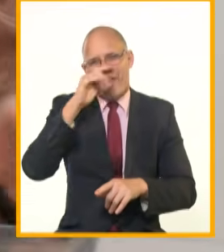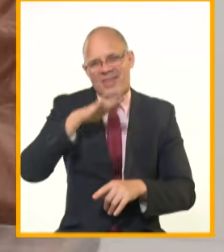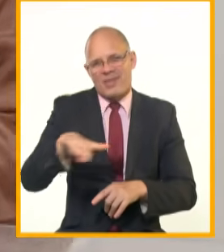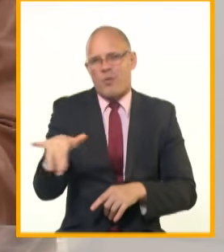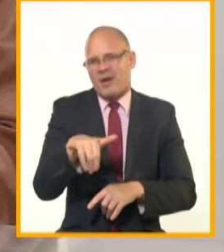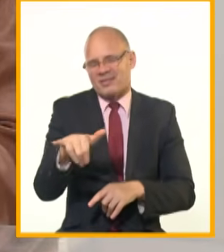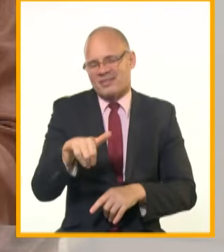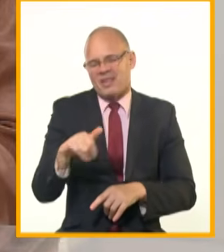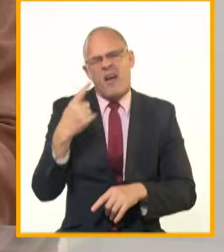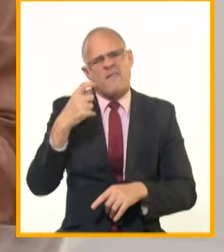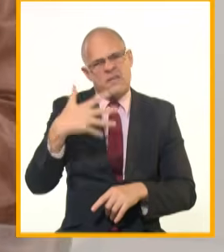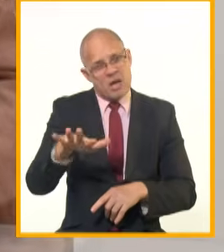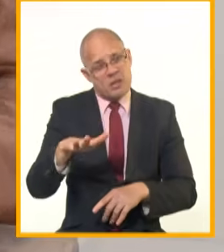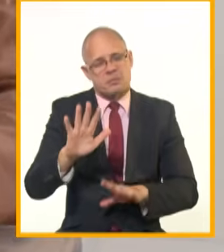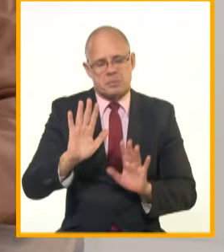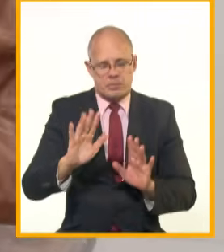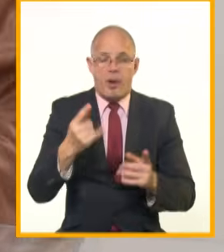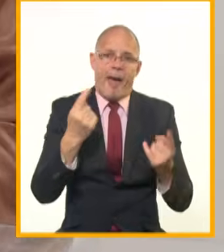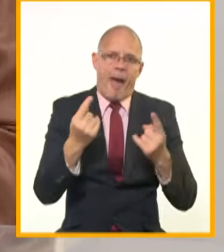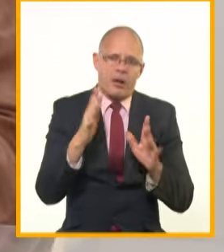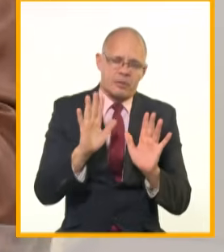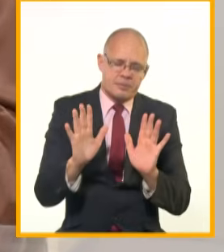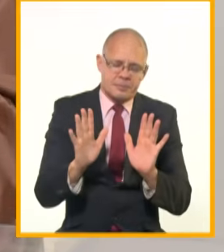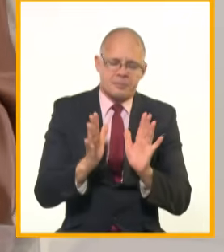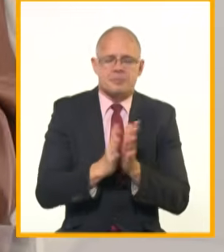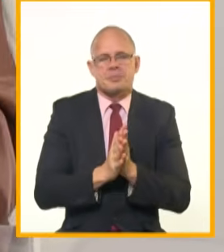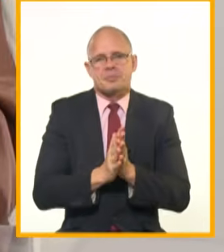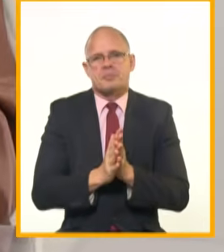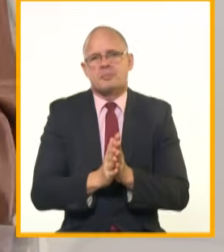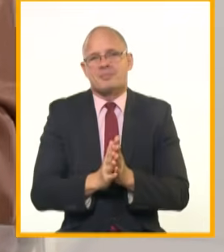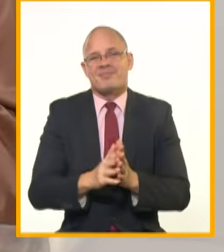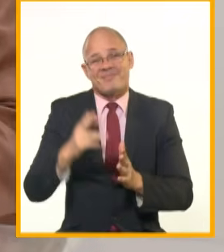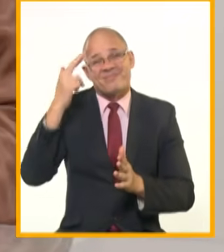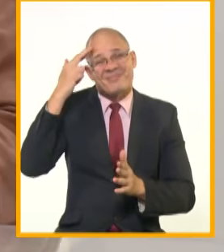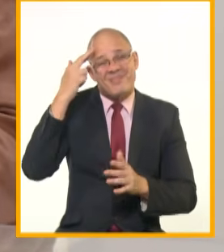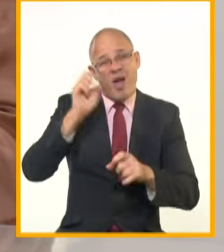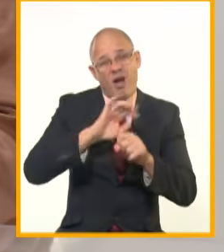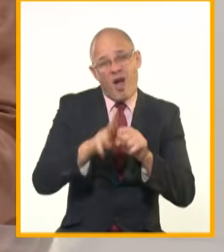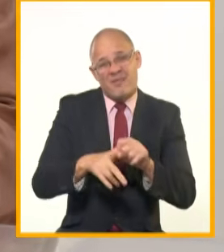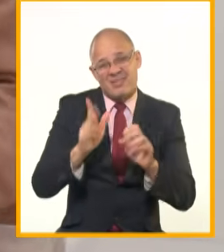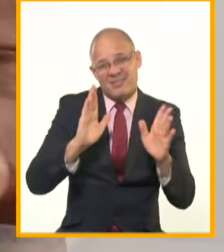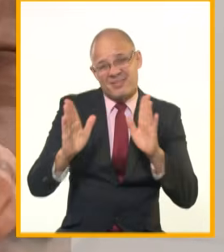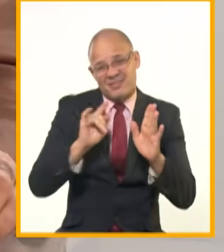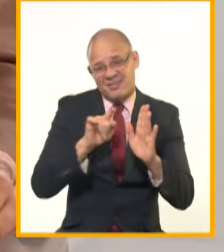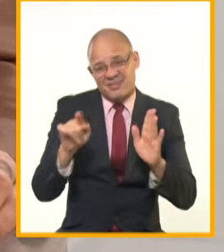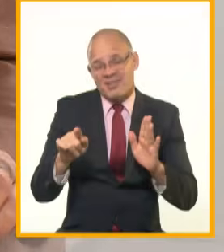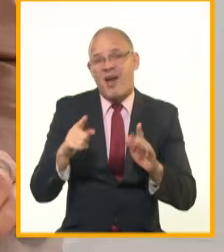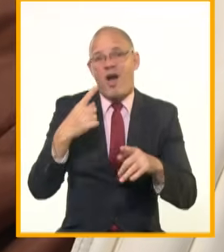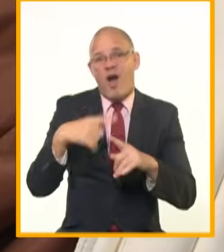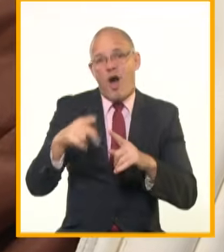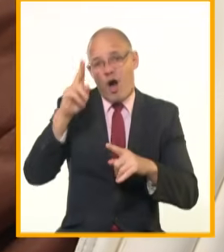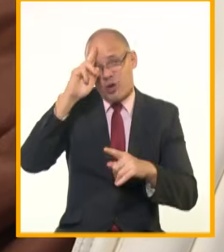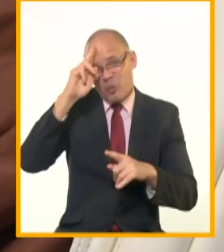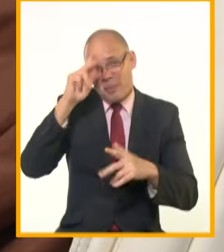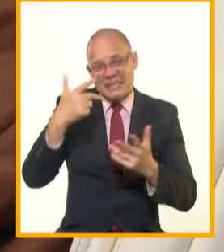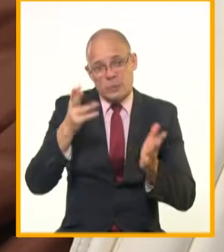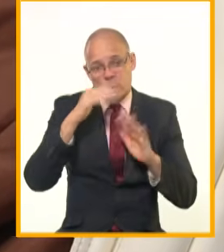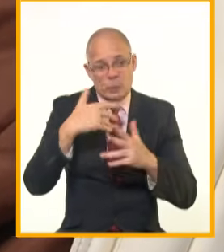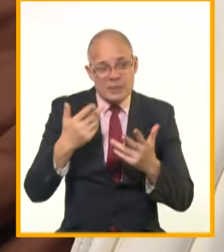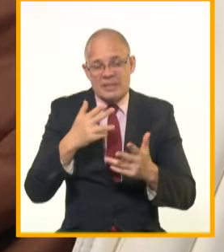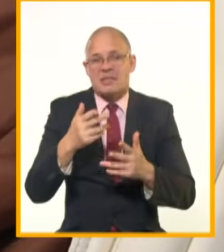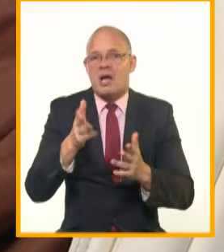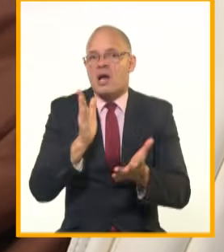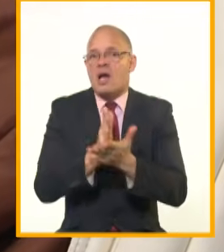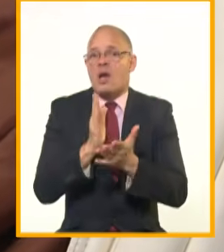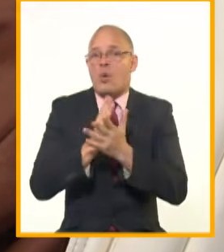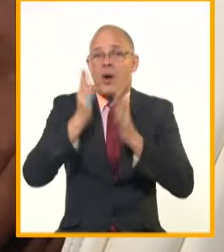hace falta, pero que da una respuesta. Recuerda que en la COVID nuestro hospital infantil fue la escuela de cadetes